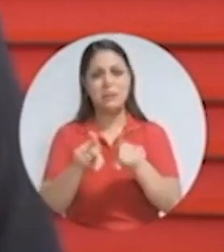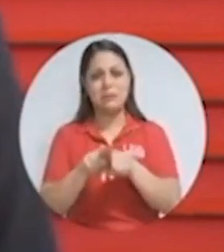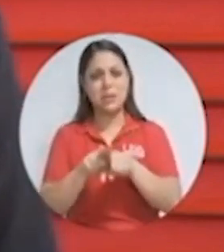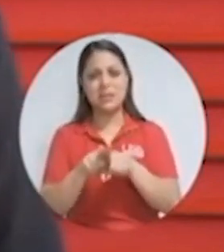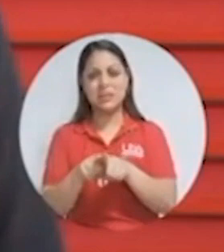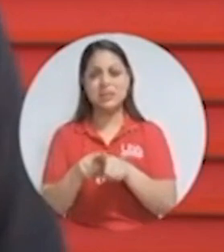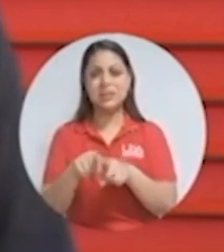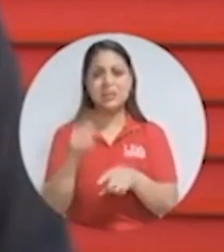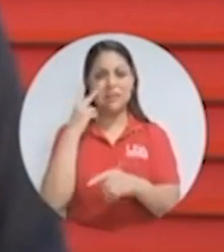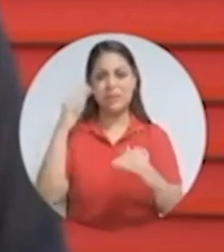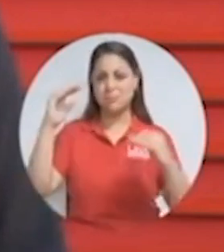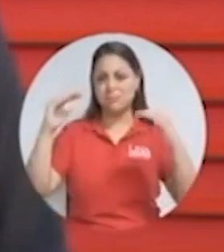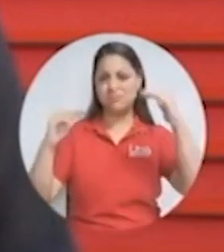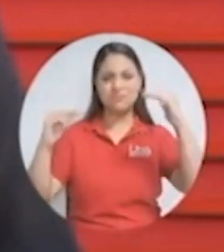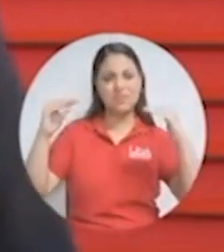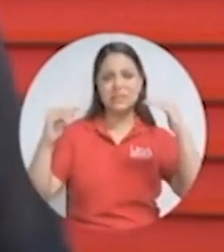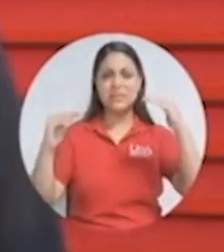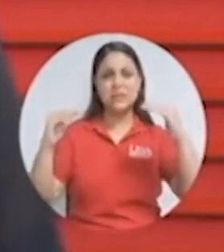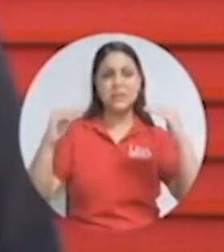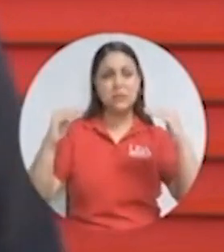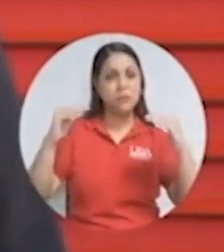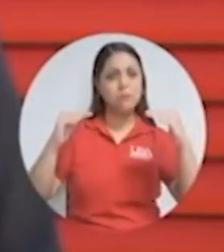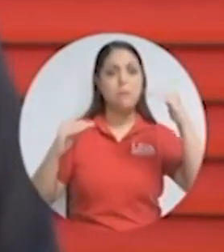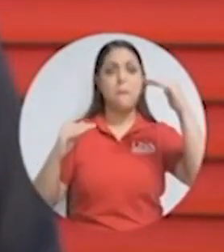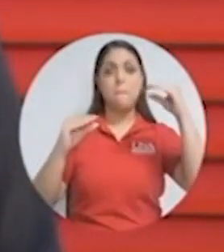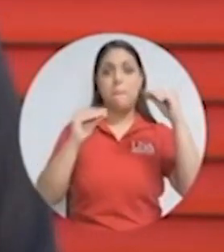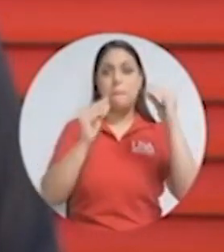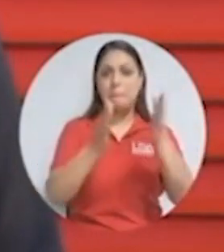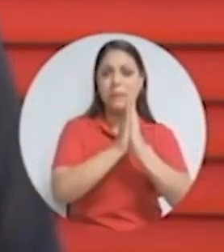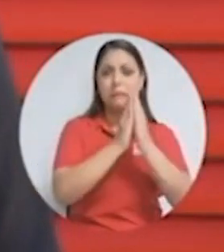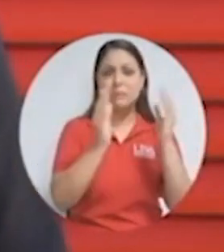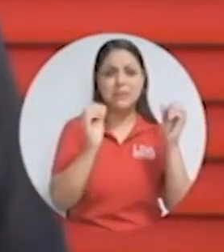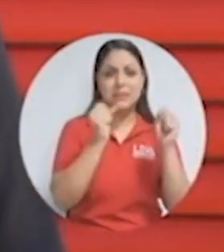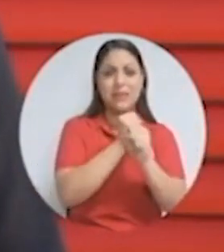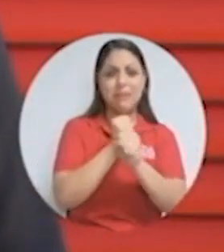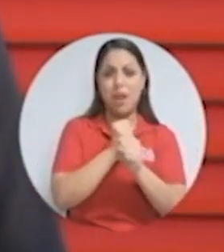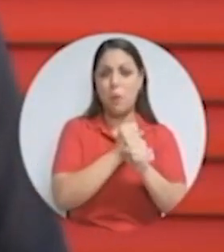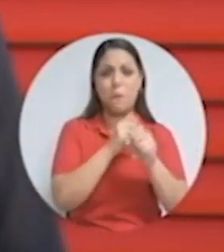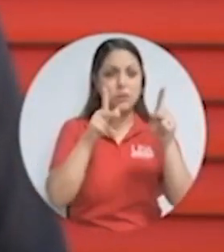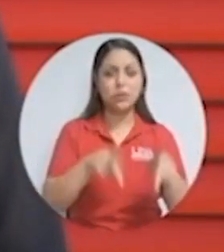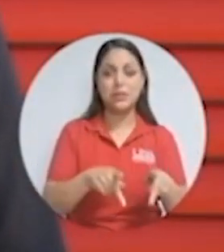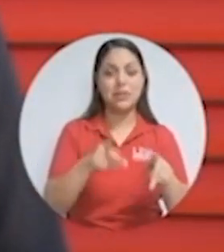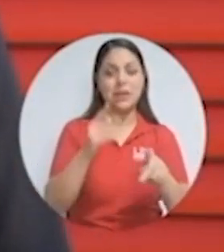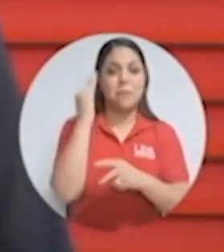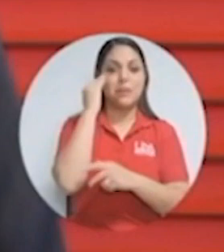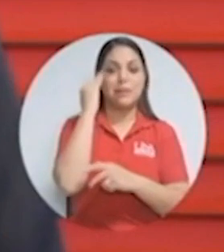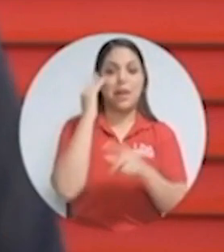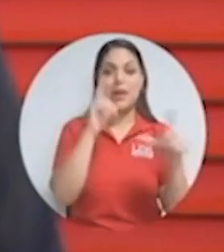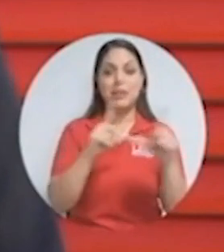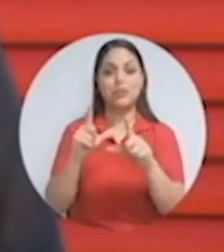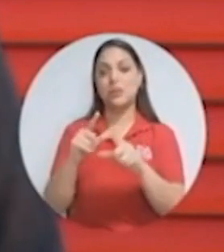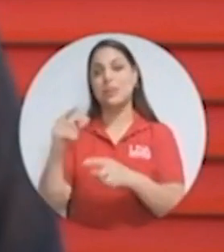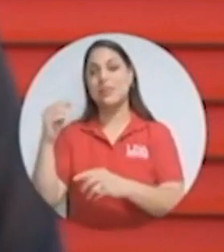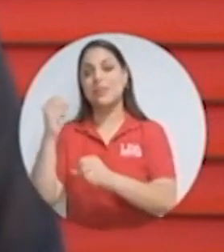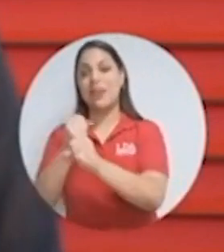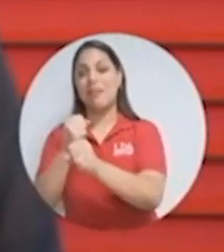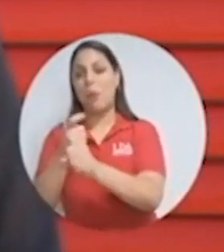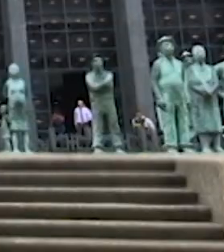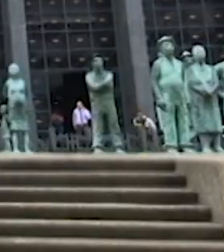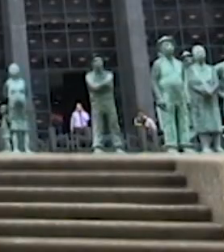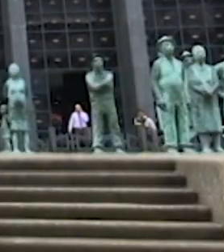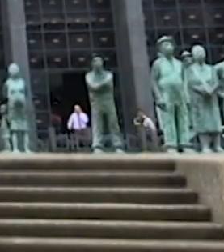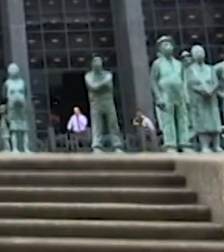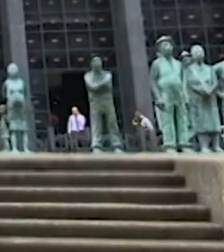la oferta y demanda de trabajo, cada vez se generan más fuentes de trabajo, pero las personas no están capacitadas para acceder a estas nuevas fuentes de